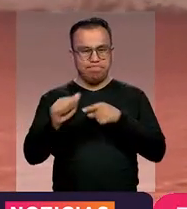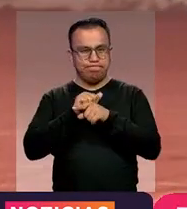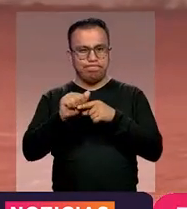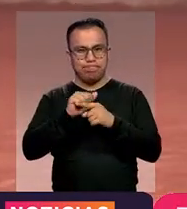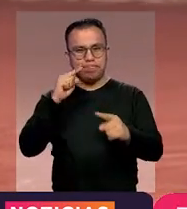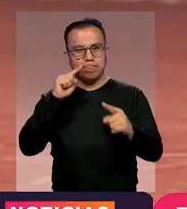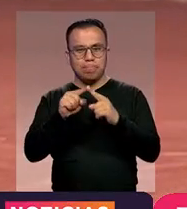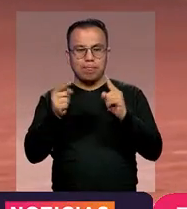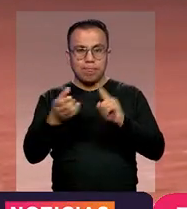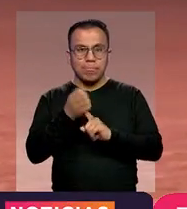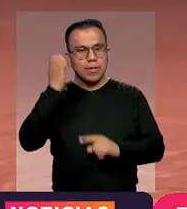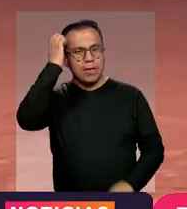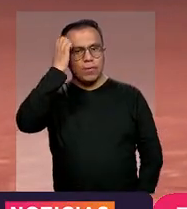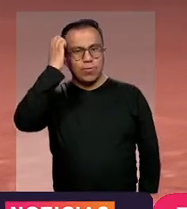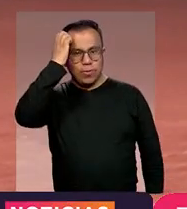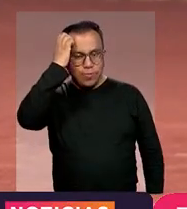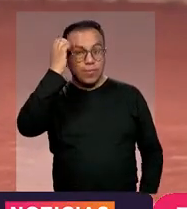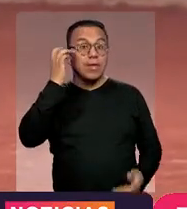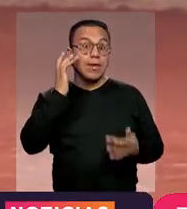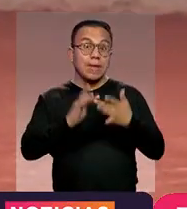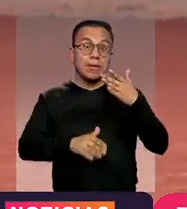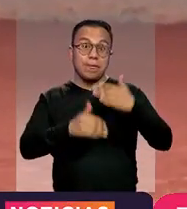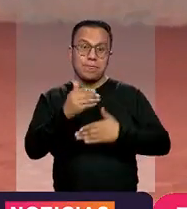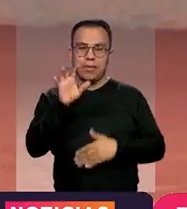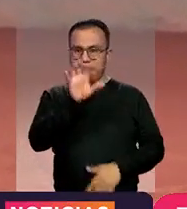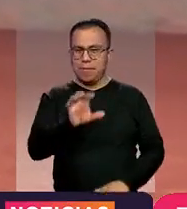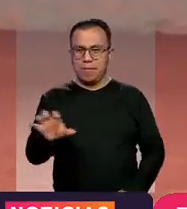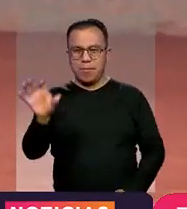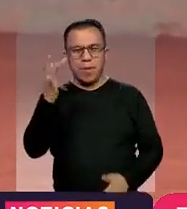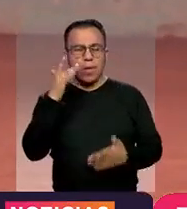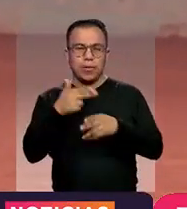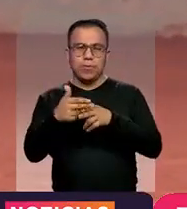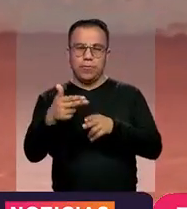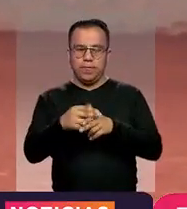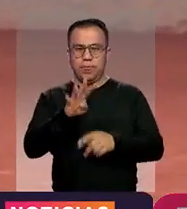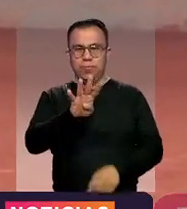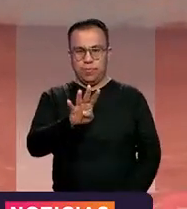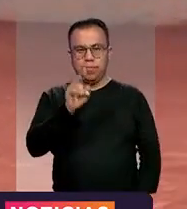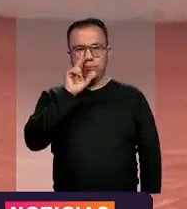objetivo, la gira europea. El periplo iniciará en Países Bajos desde el próximo 4 de julio.